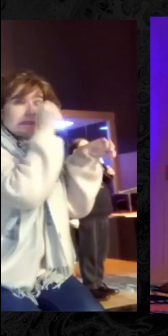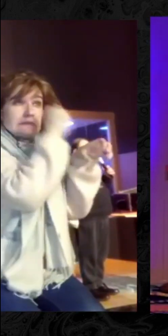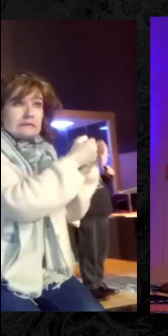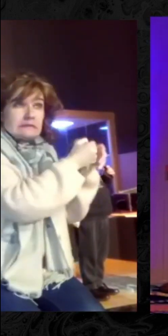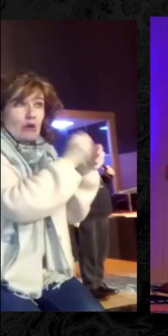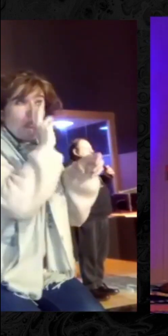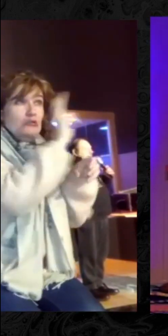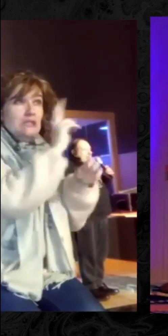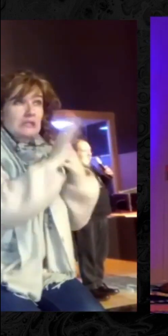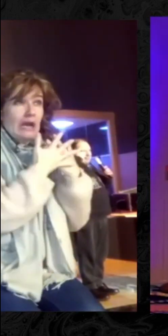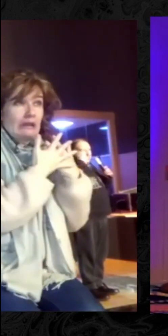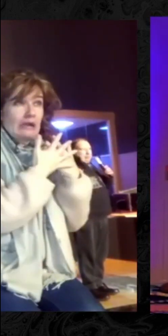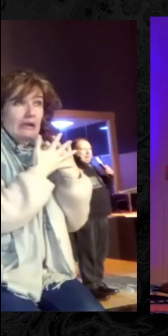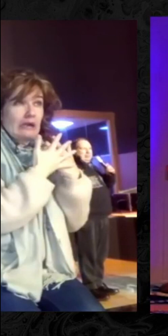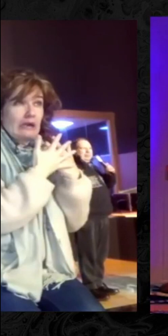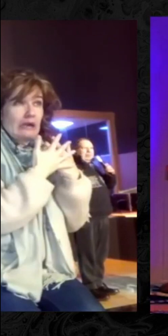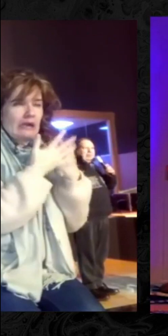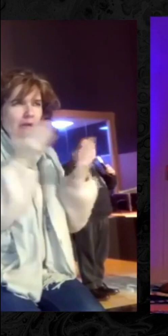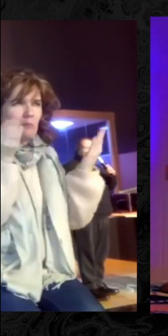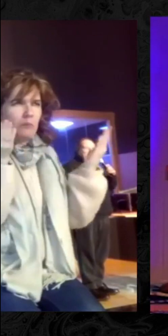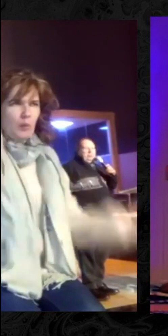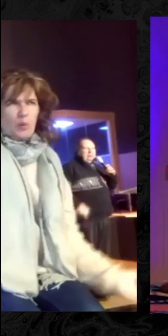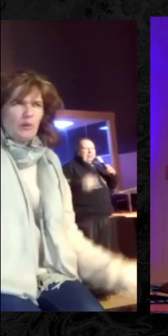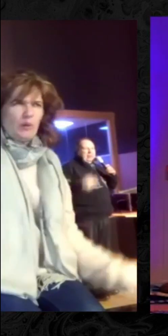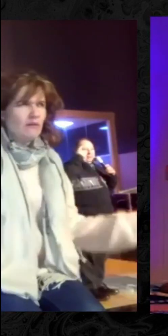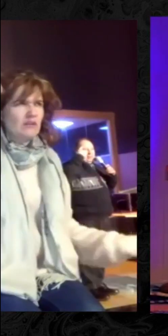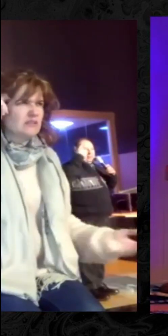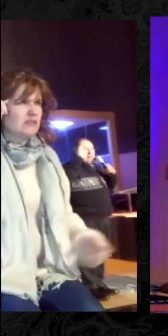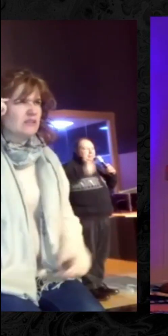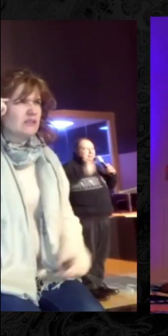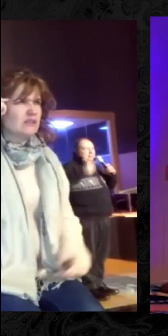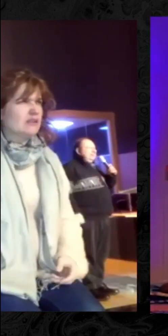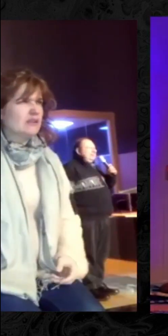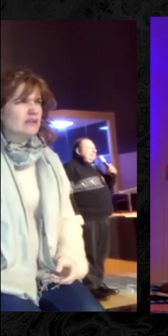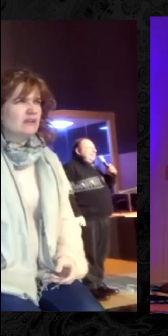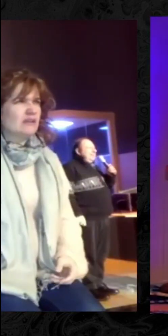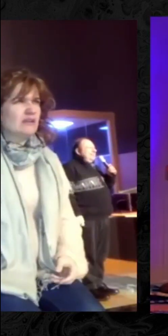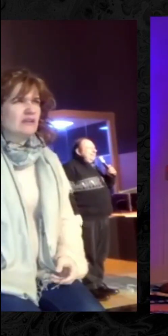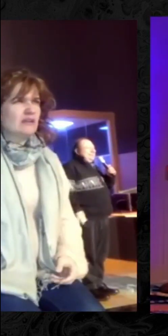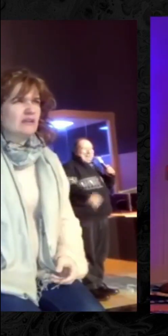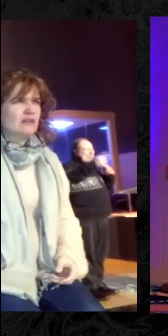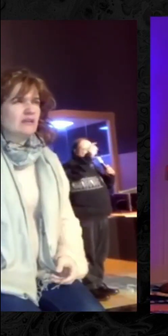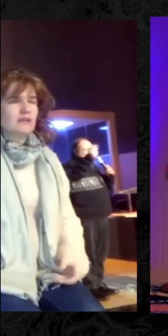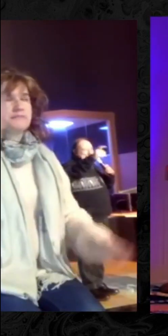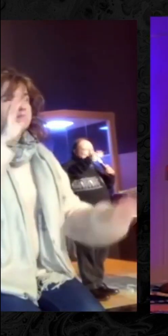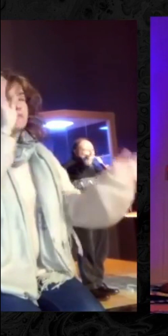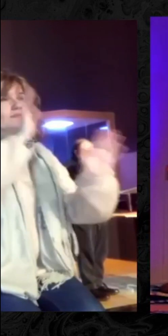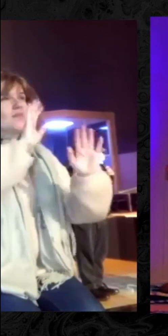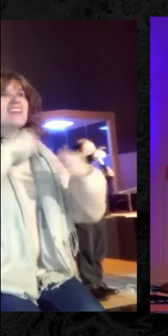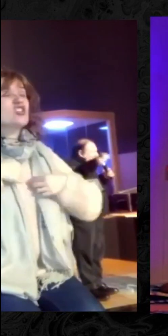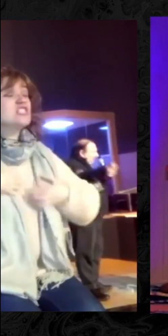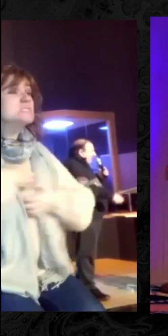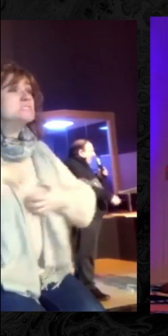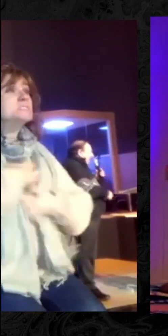cárcel están como una da un aplauso al señor porque me pongo